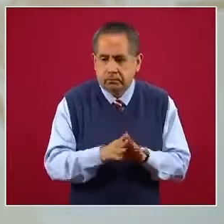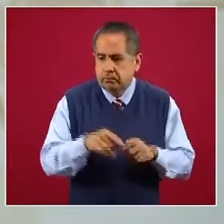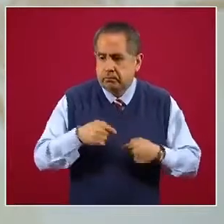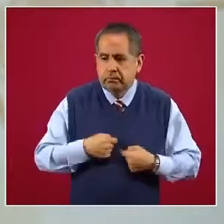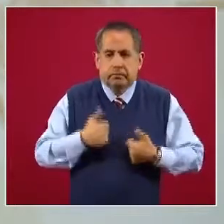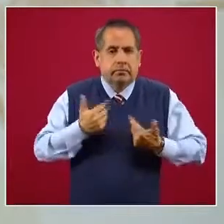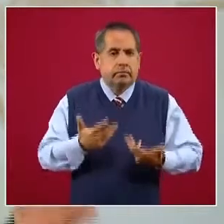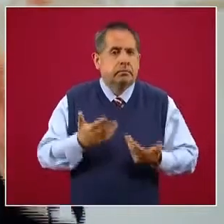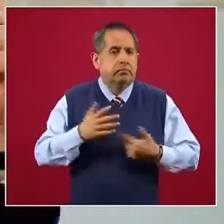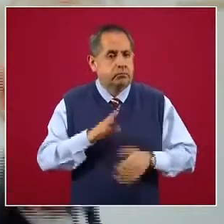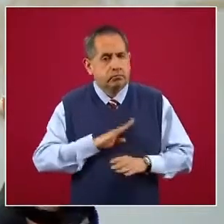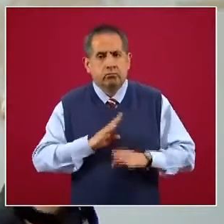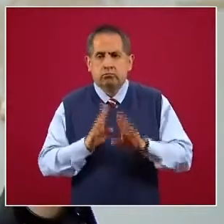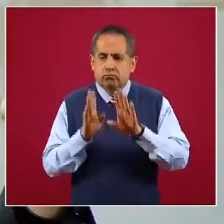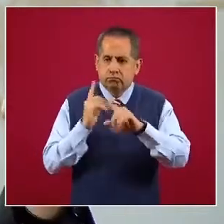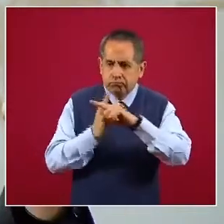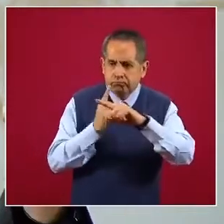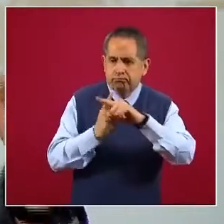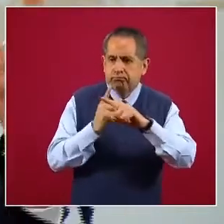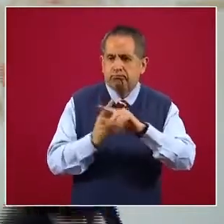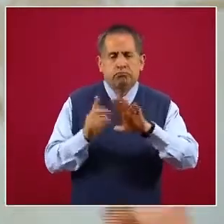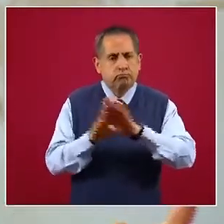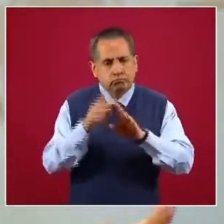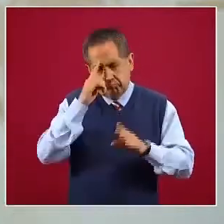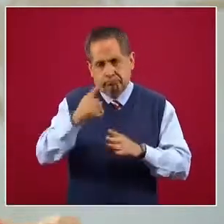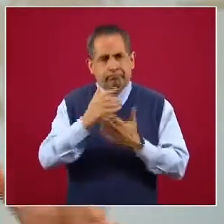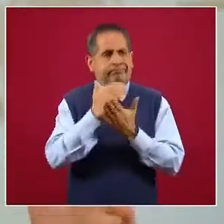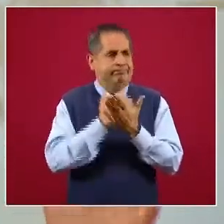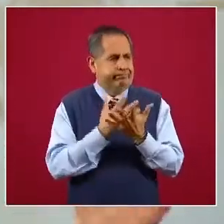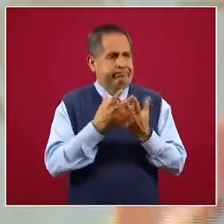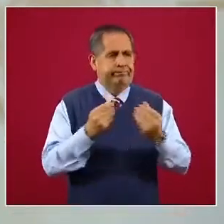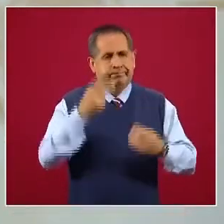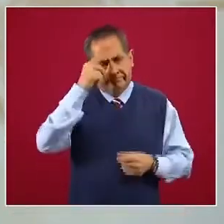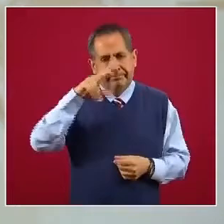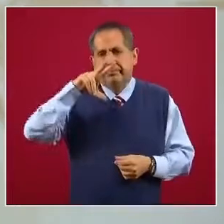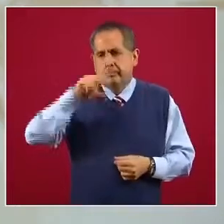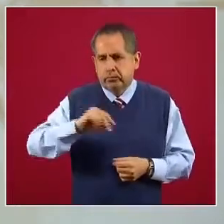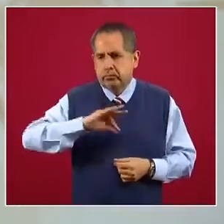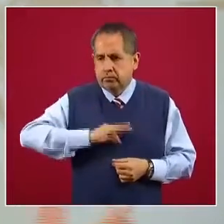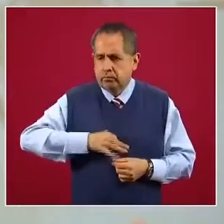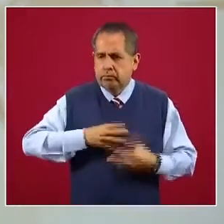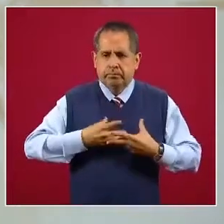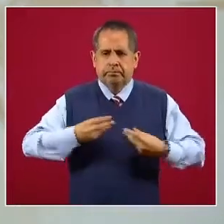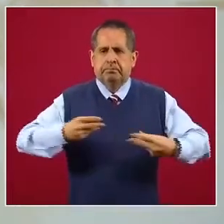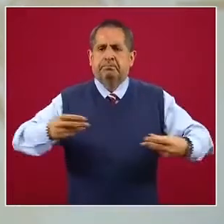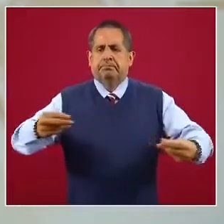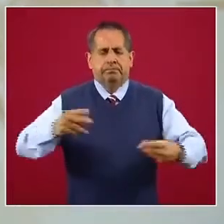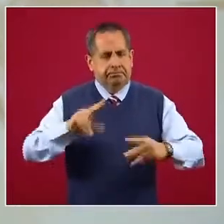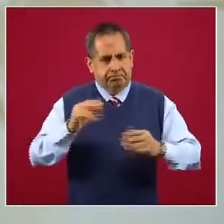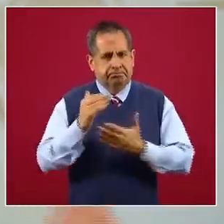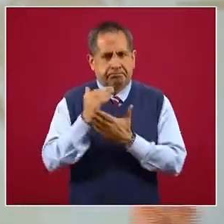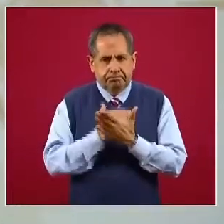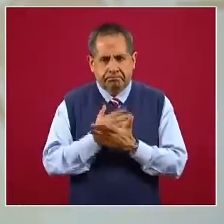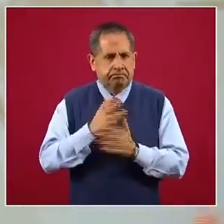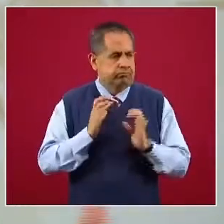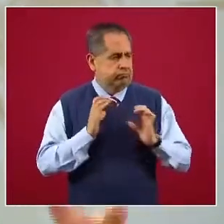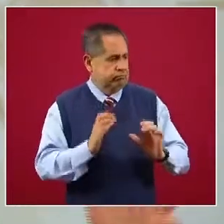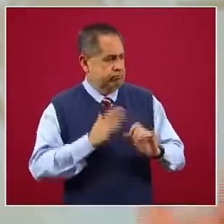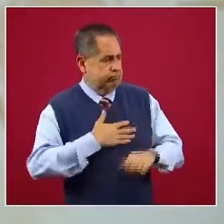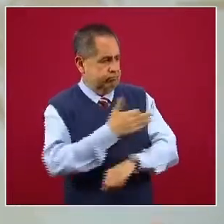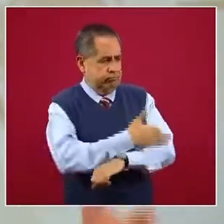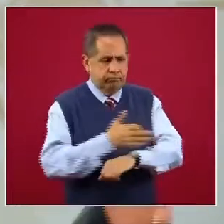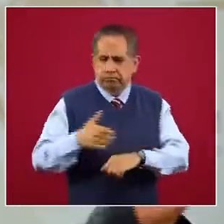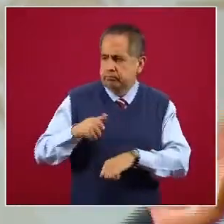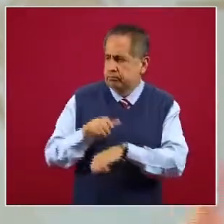manera positiva a su prevención, a la prevención de la transmisión de COVID entre su familia, entre